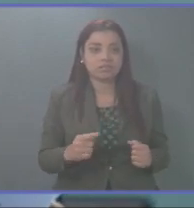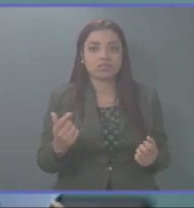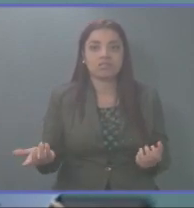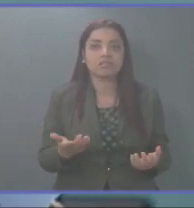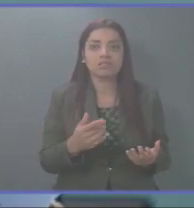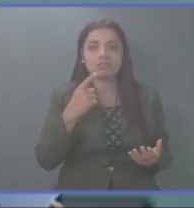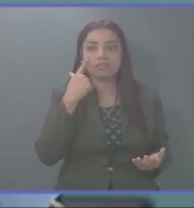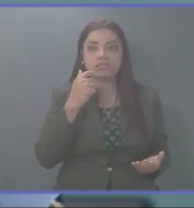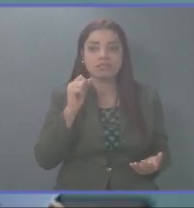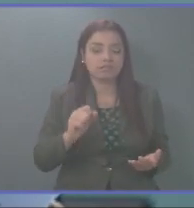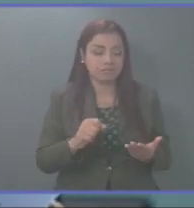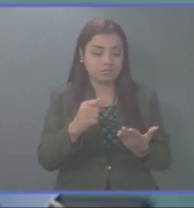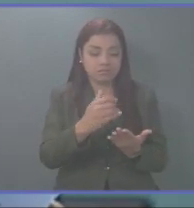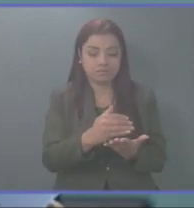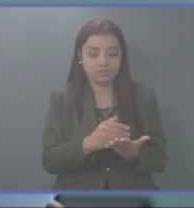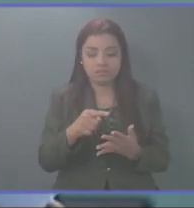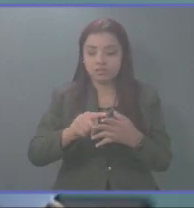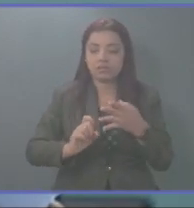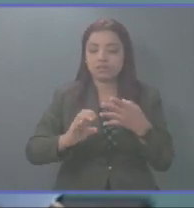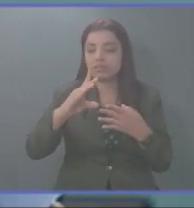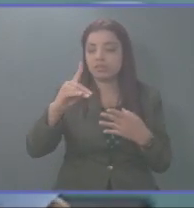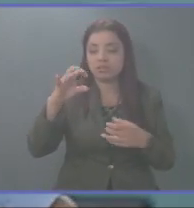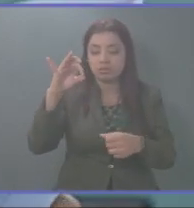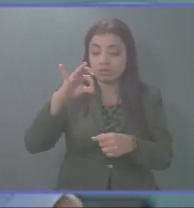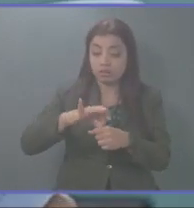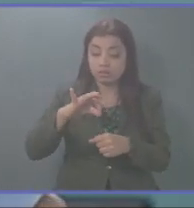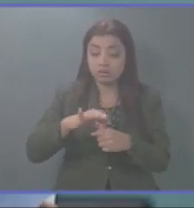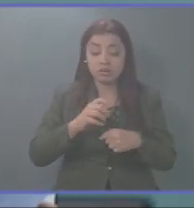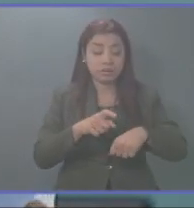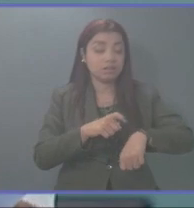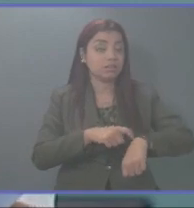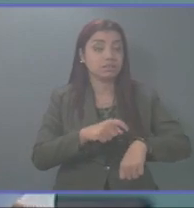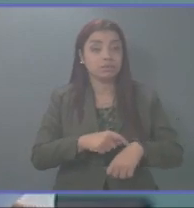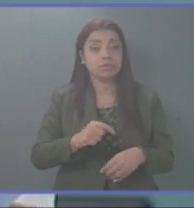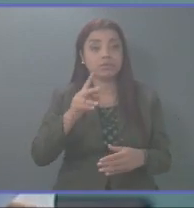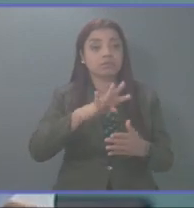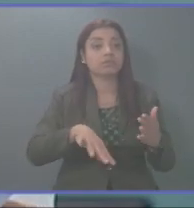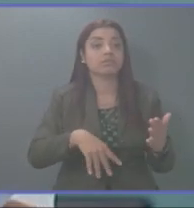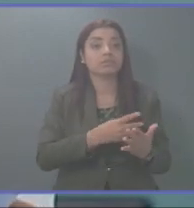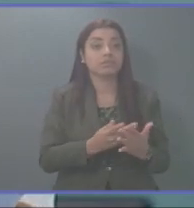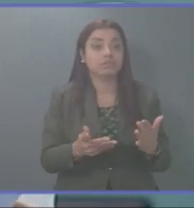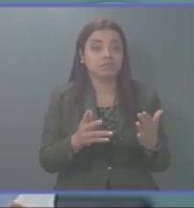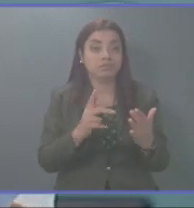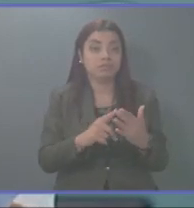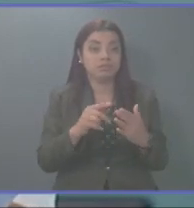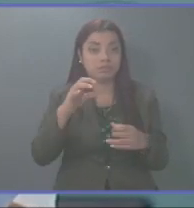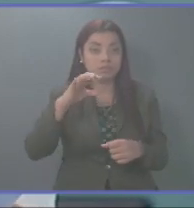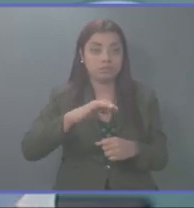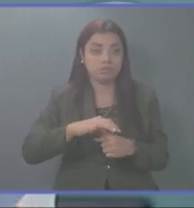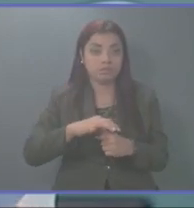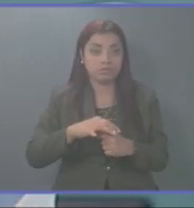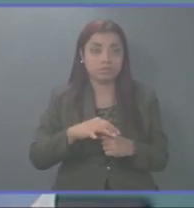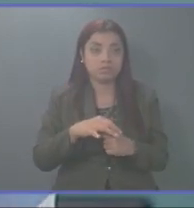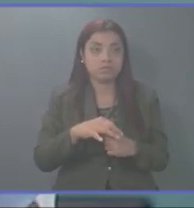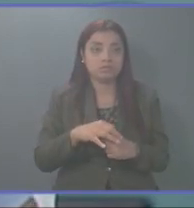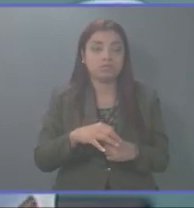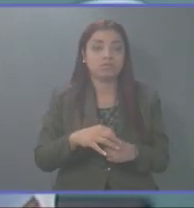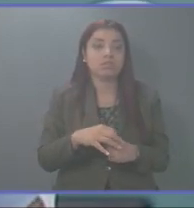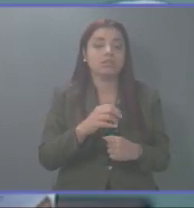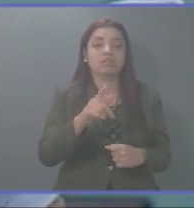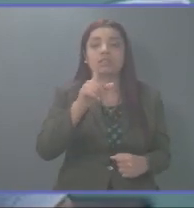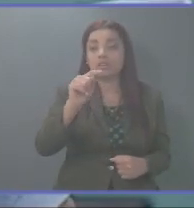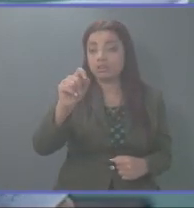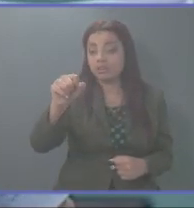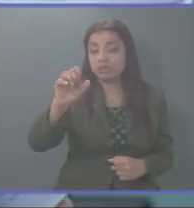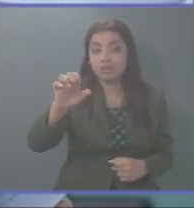las mismas reglas que dispone el Código Electoral en los plazos del calendario electoral aprobado por el tribunal. El TSE deberá